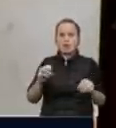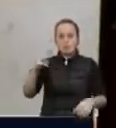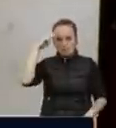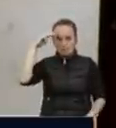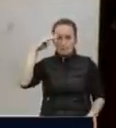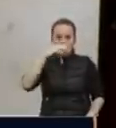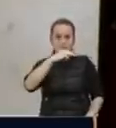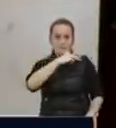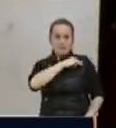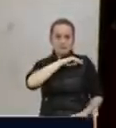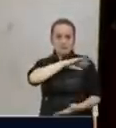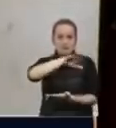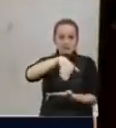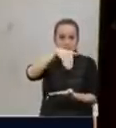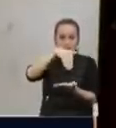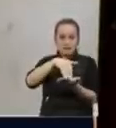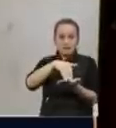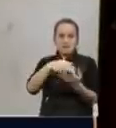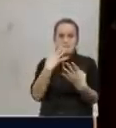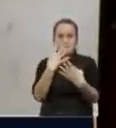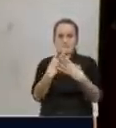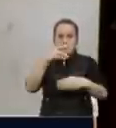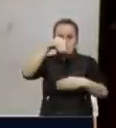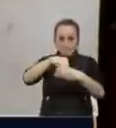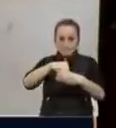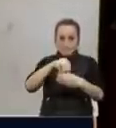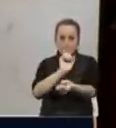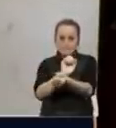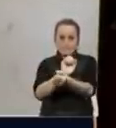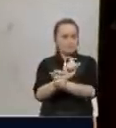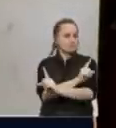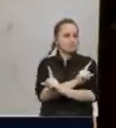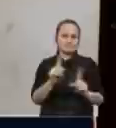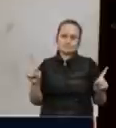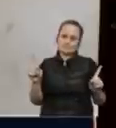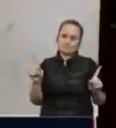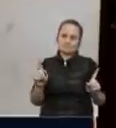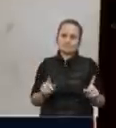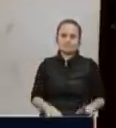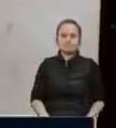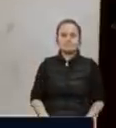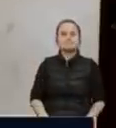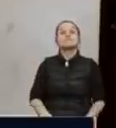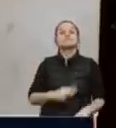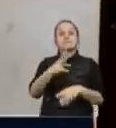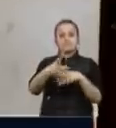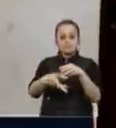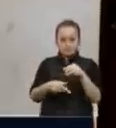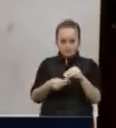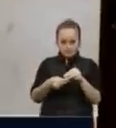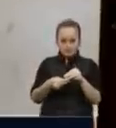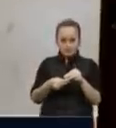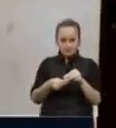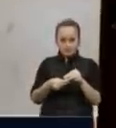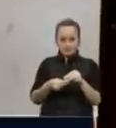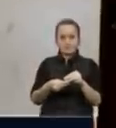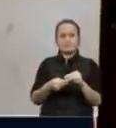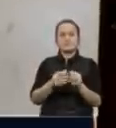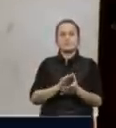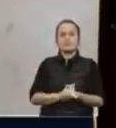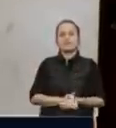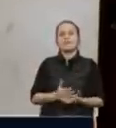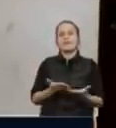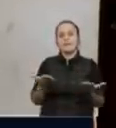militares como sitios de privación de libertad. Que además con